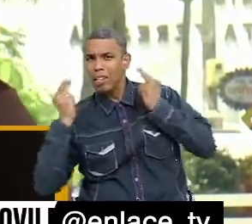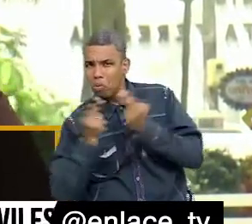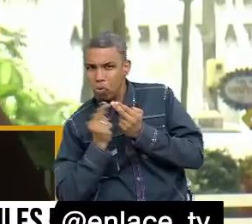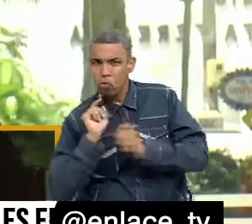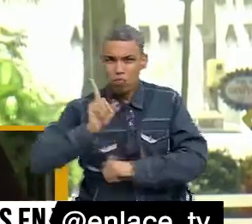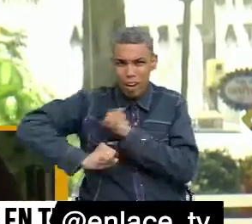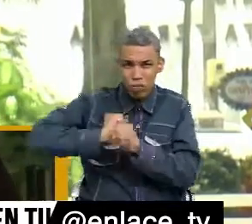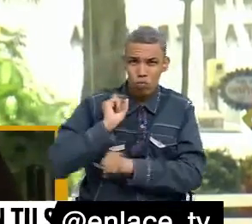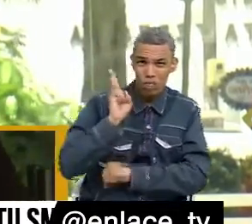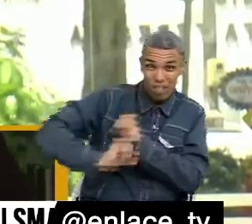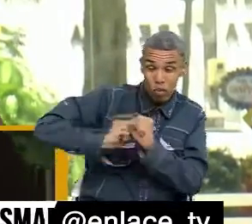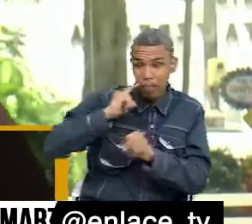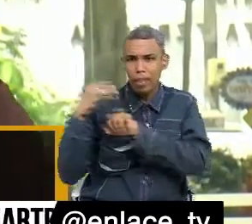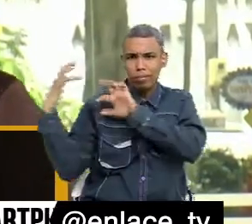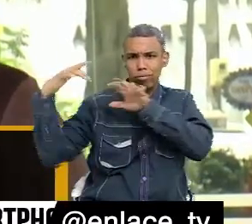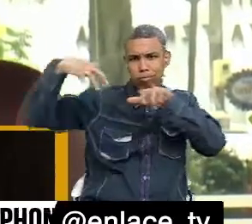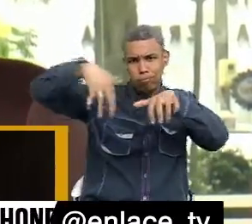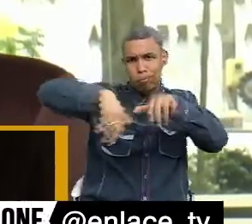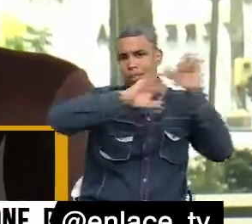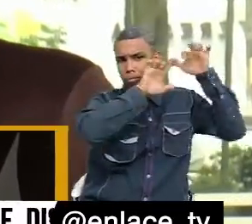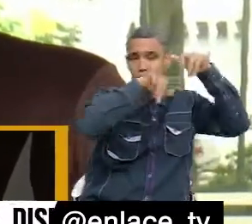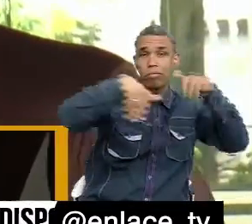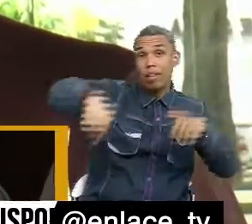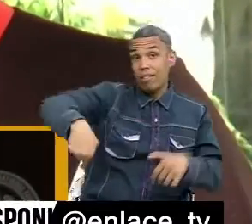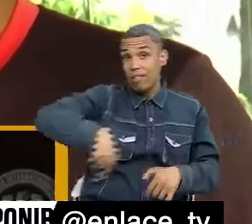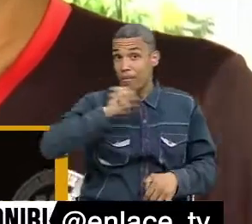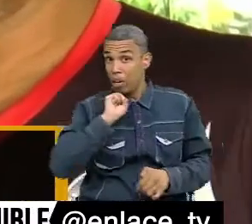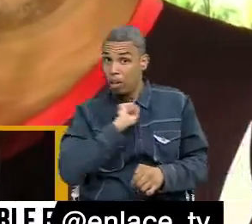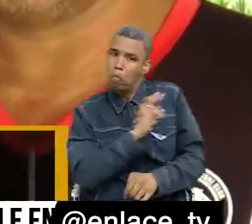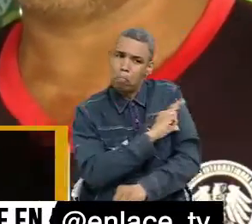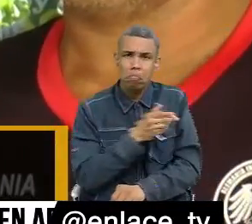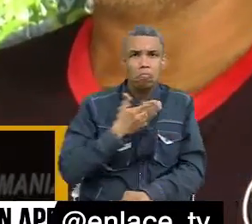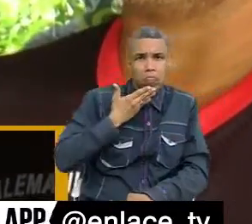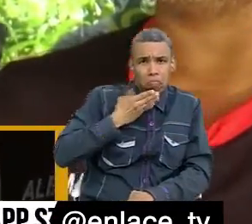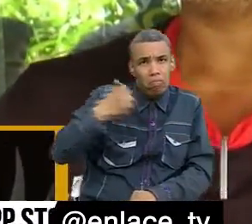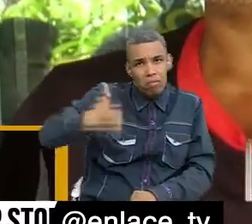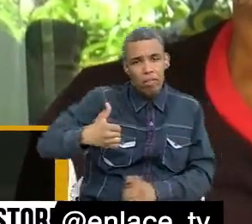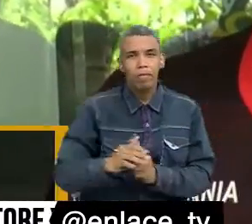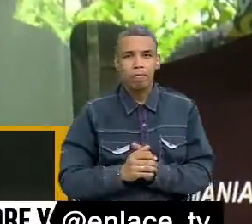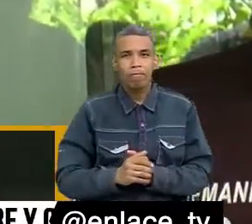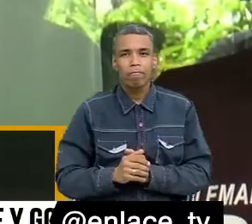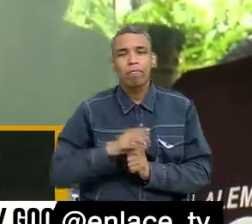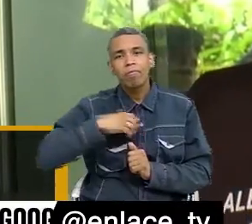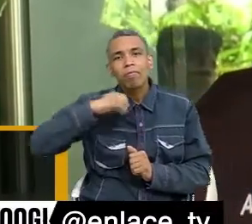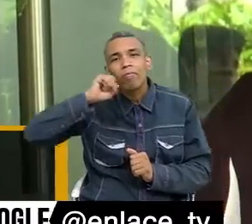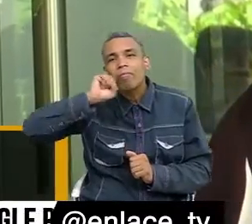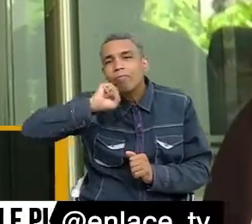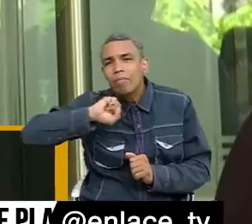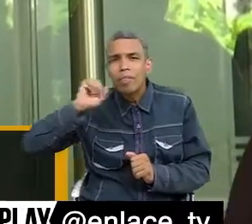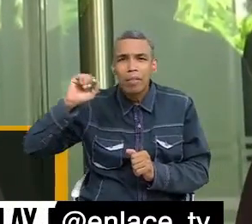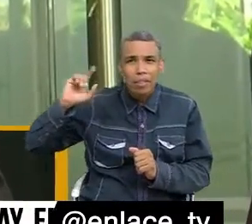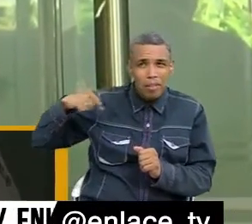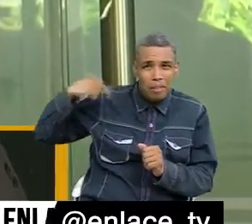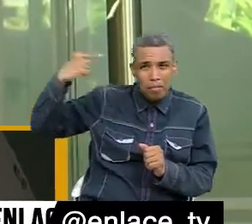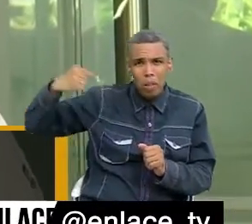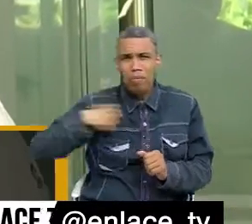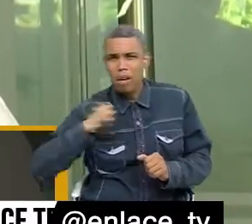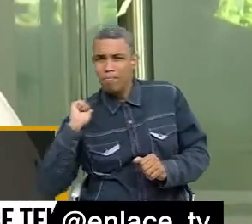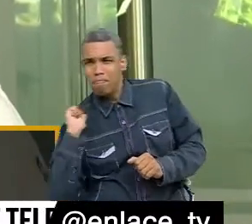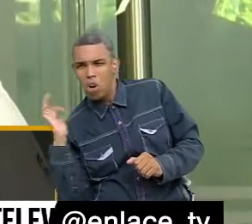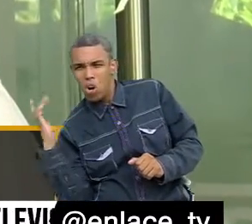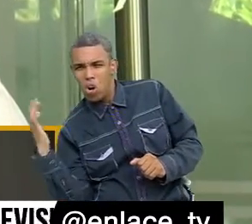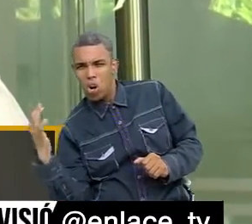hoteles, comerciantes, transportes, etcétera. Muy bien, Barranca Bermeja entonces buscando esta sede del próximo Congreso Nacional, son más de